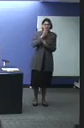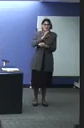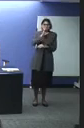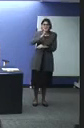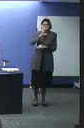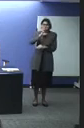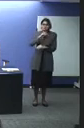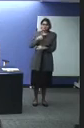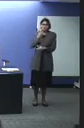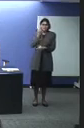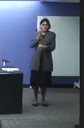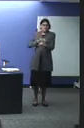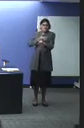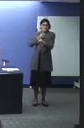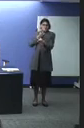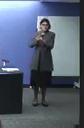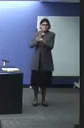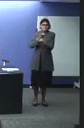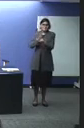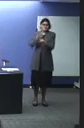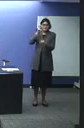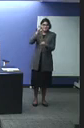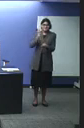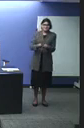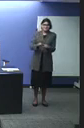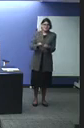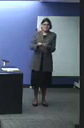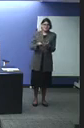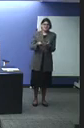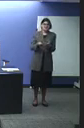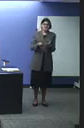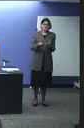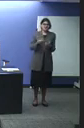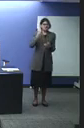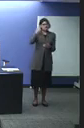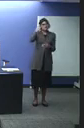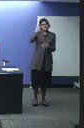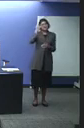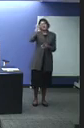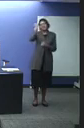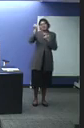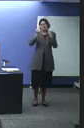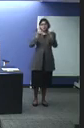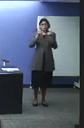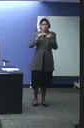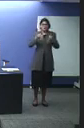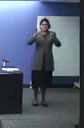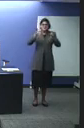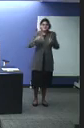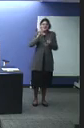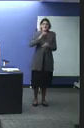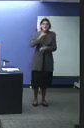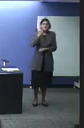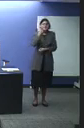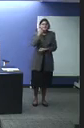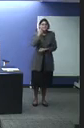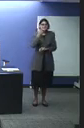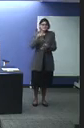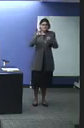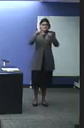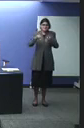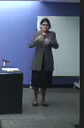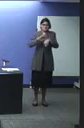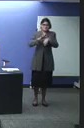intención de que no le diera validez a ninguna teoría, que le diera validez a la experiencia de la familia con